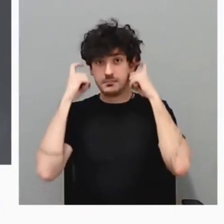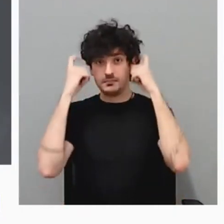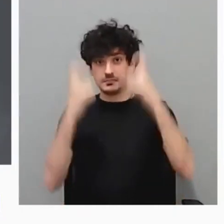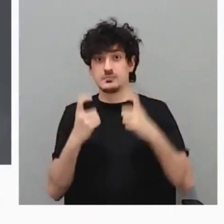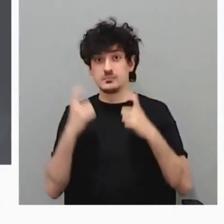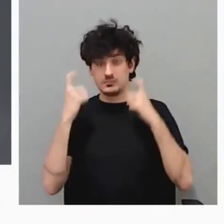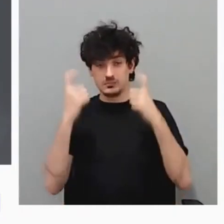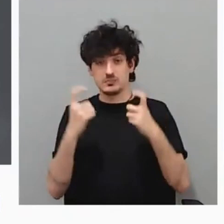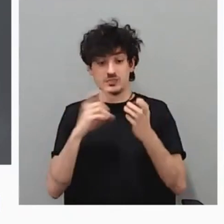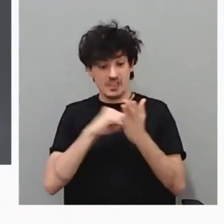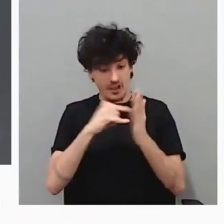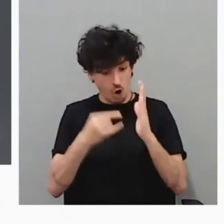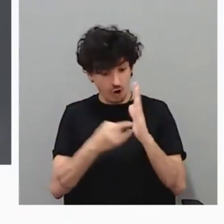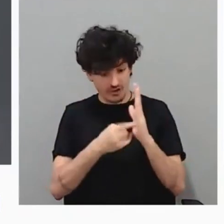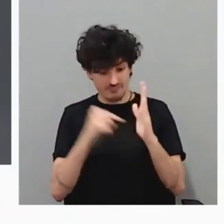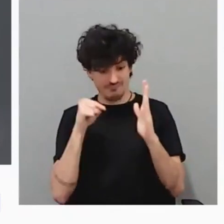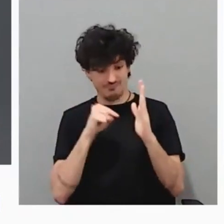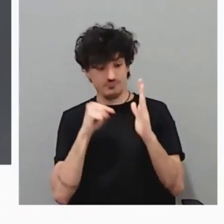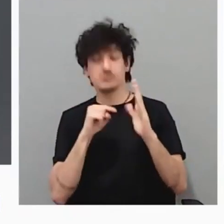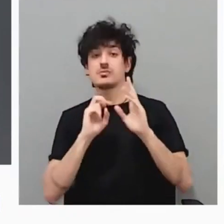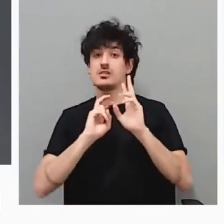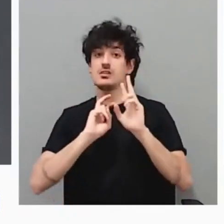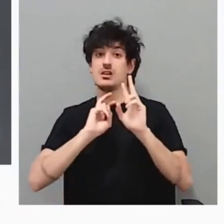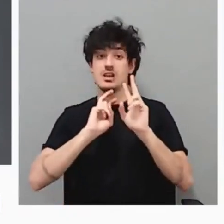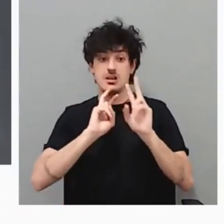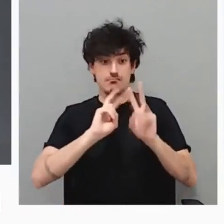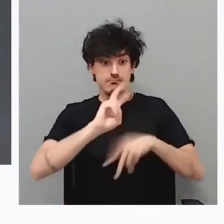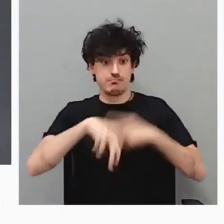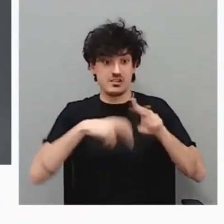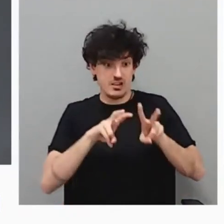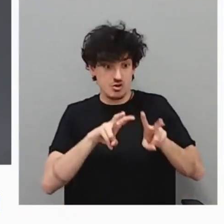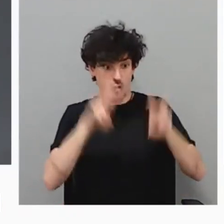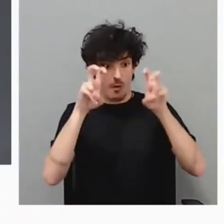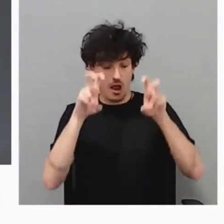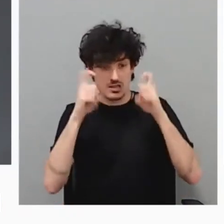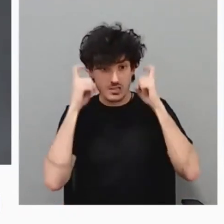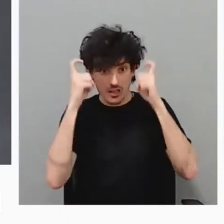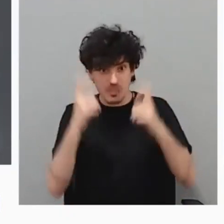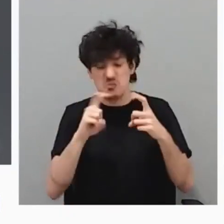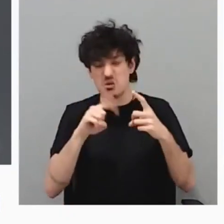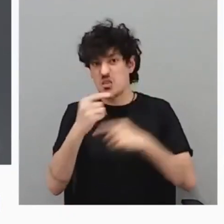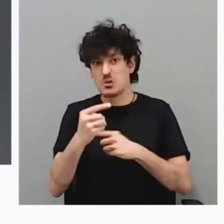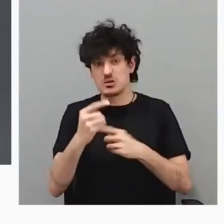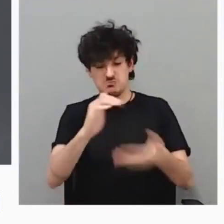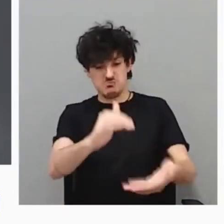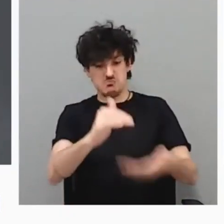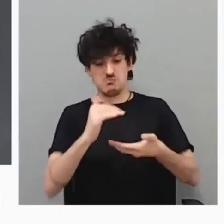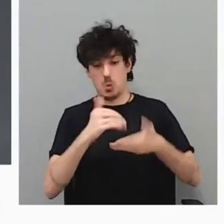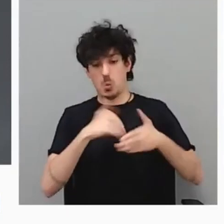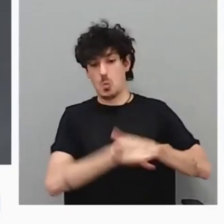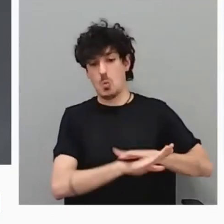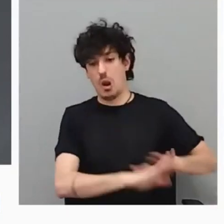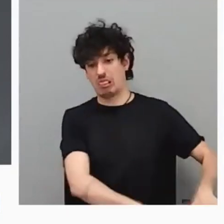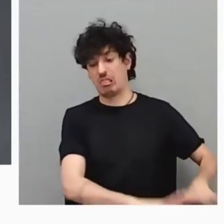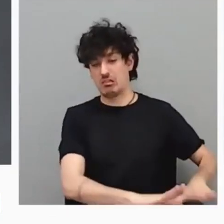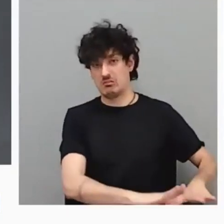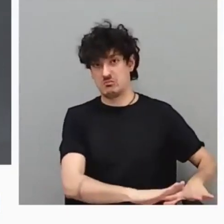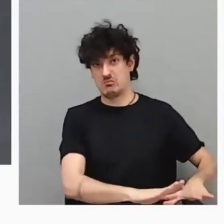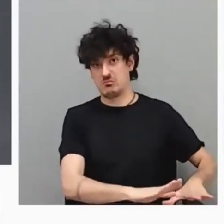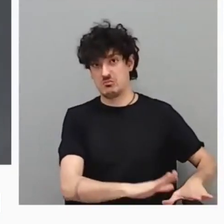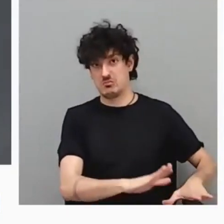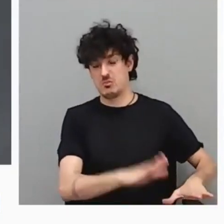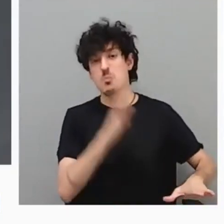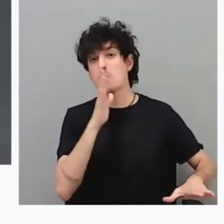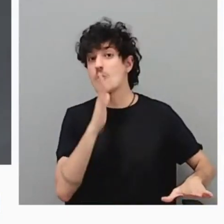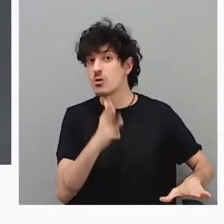la tecnología, pero luego se guarda en el cajón y se queda un recurso tan importante por falta de formación o